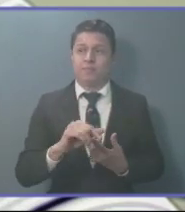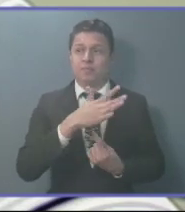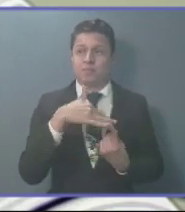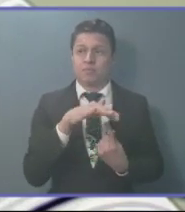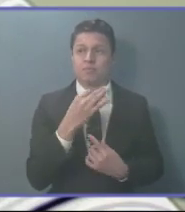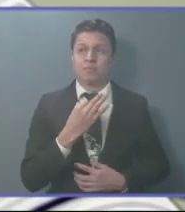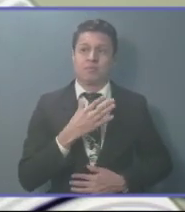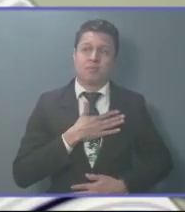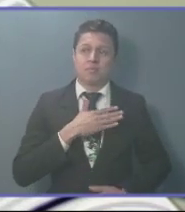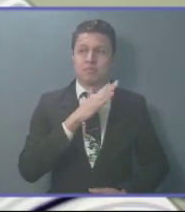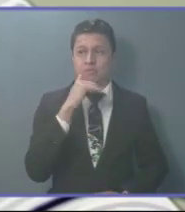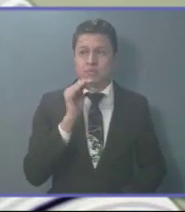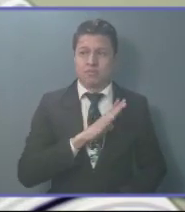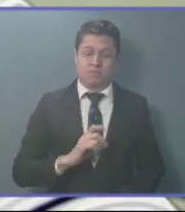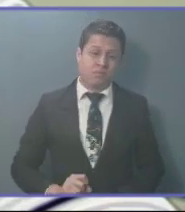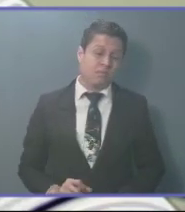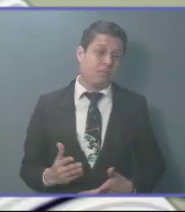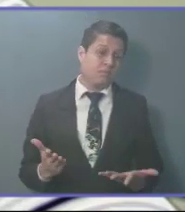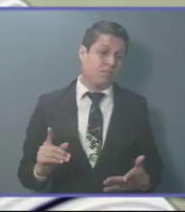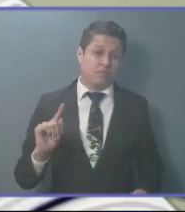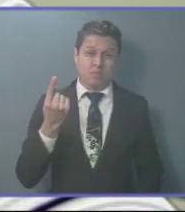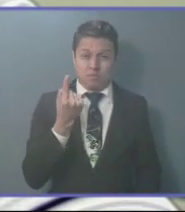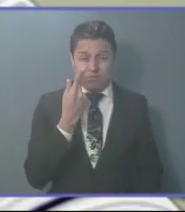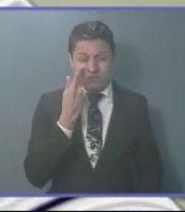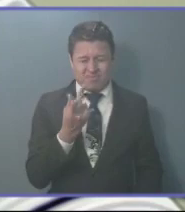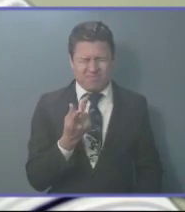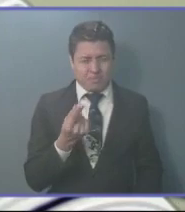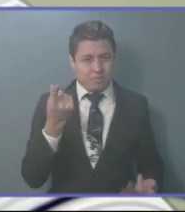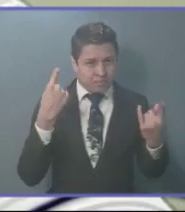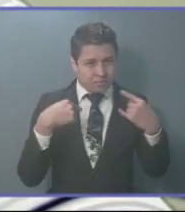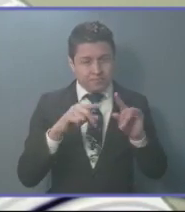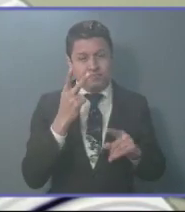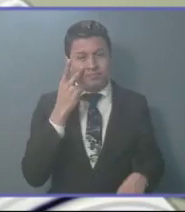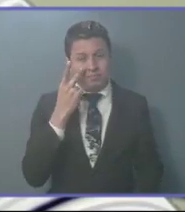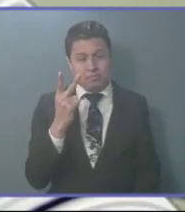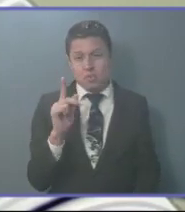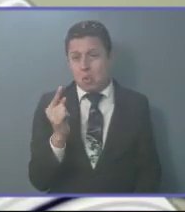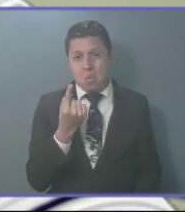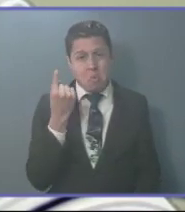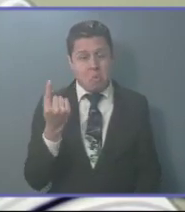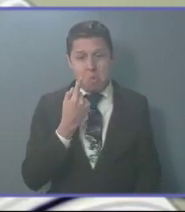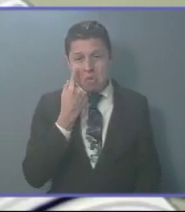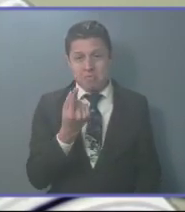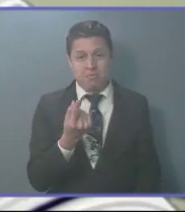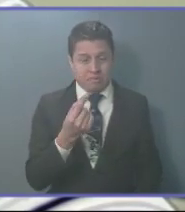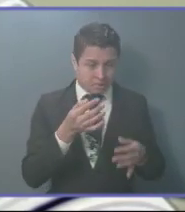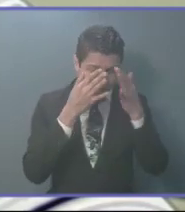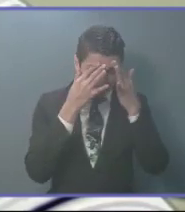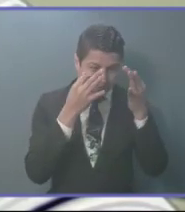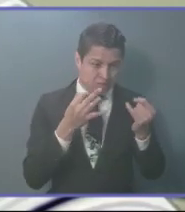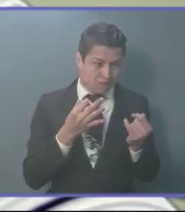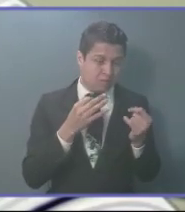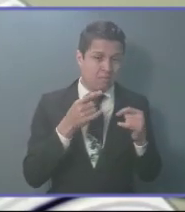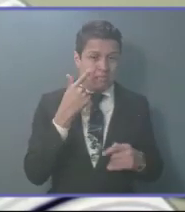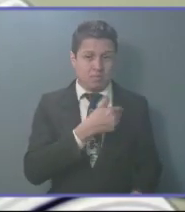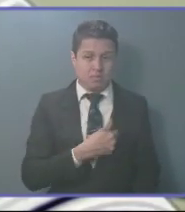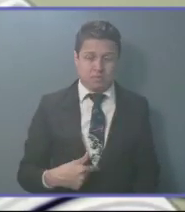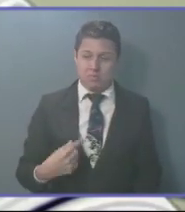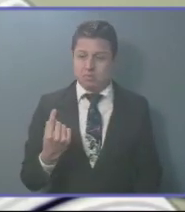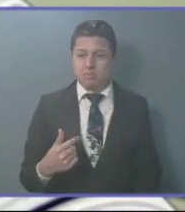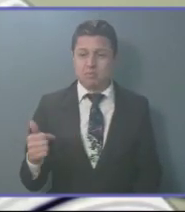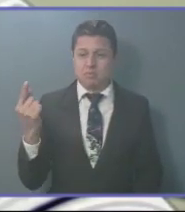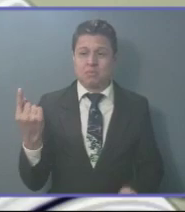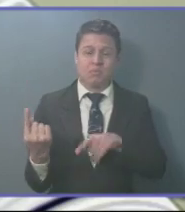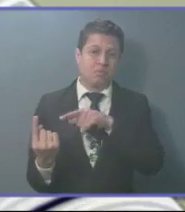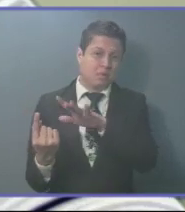país. Y lo único que vemos y seguimos viendo son decisiones políticas que